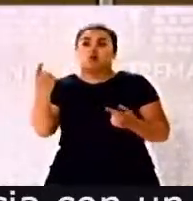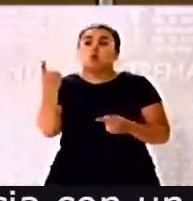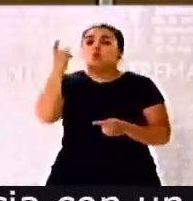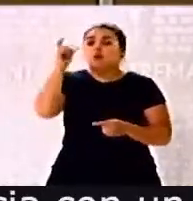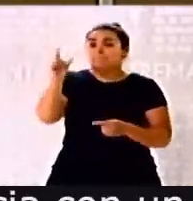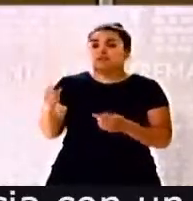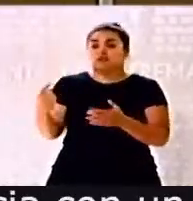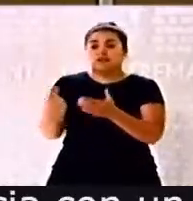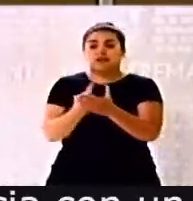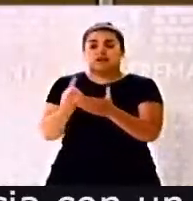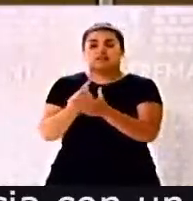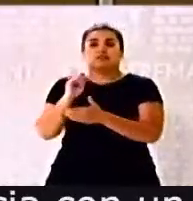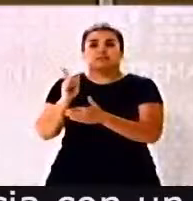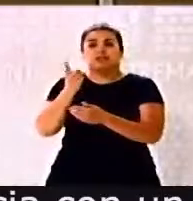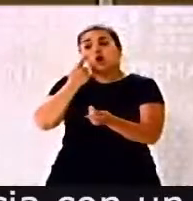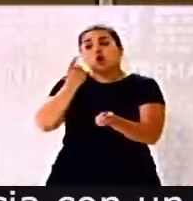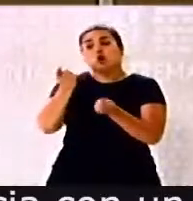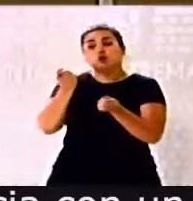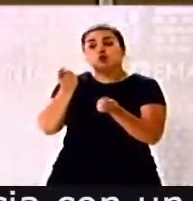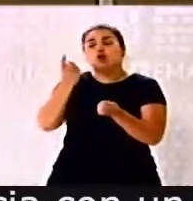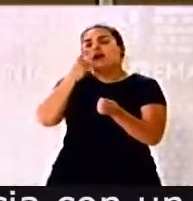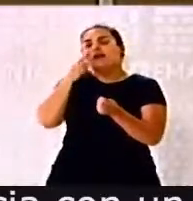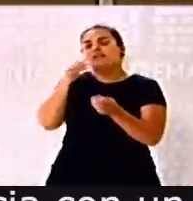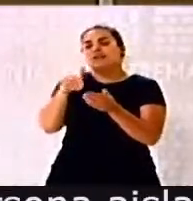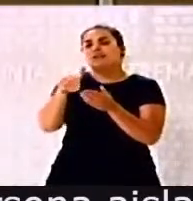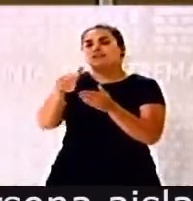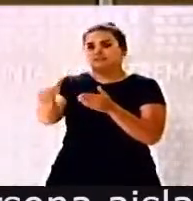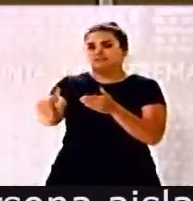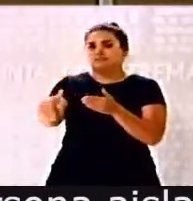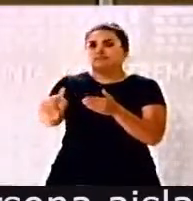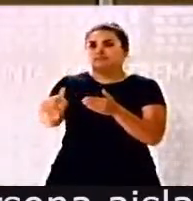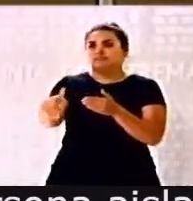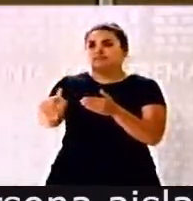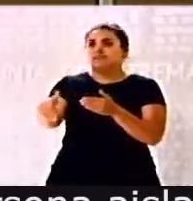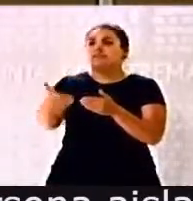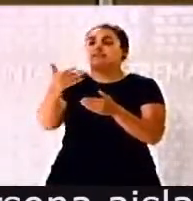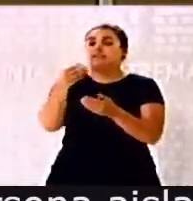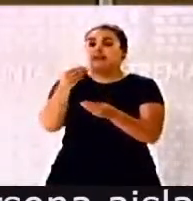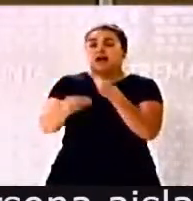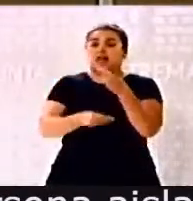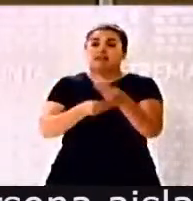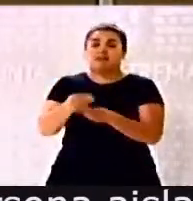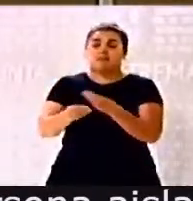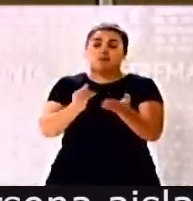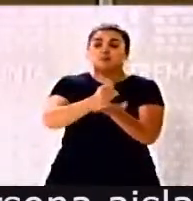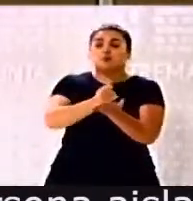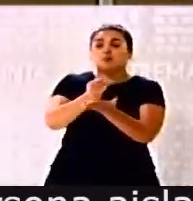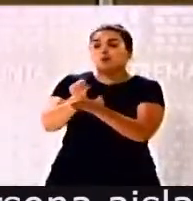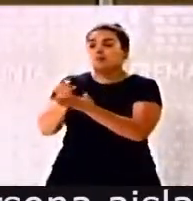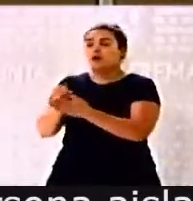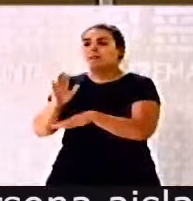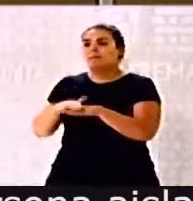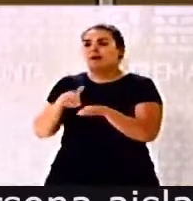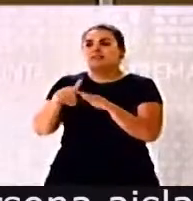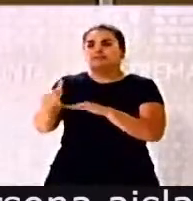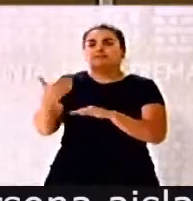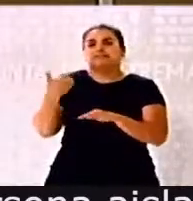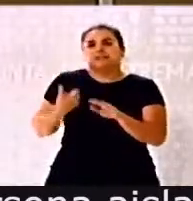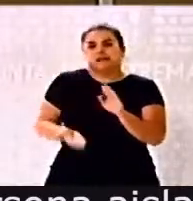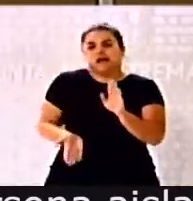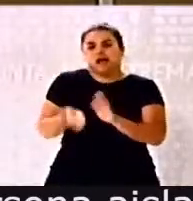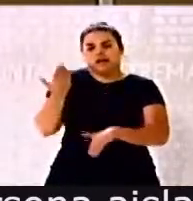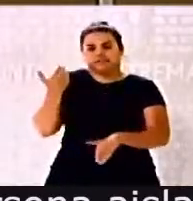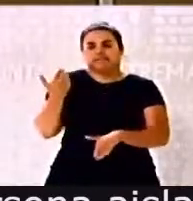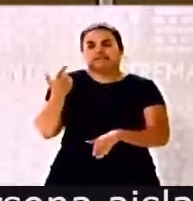persona aislada pendiente de realizarle las pruebas para poderles dar el